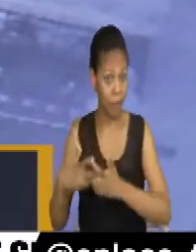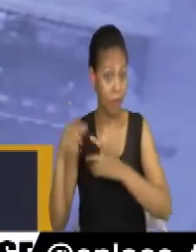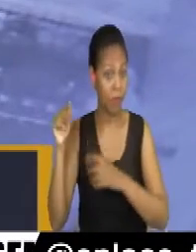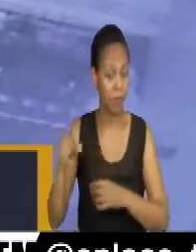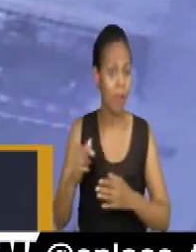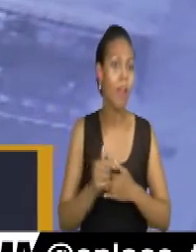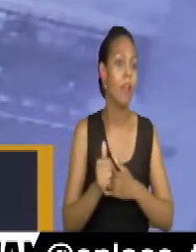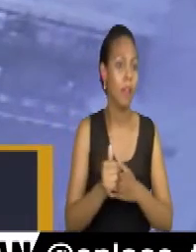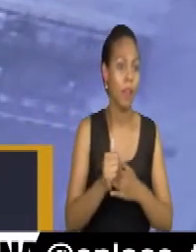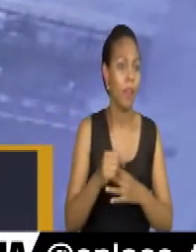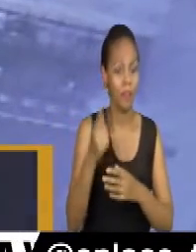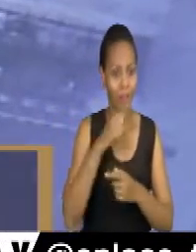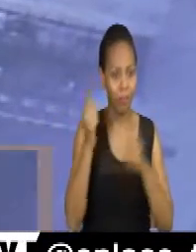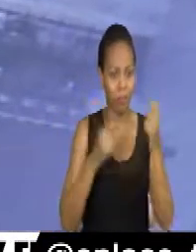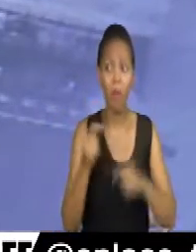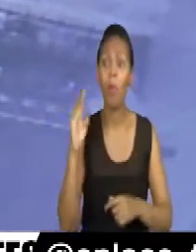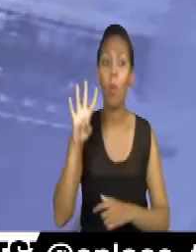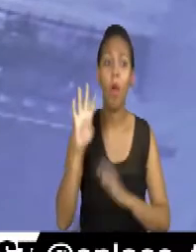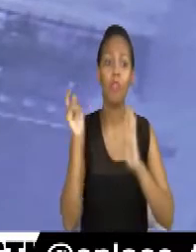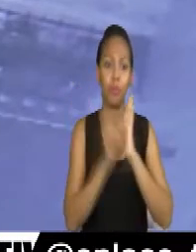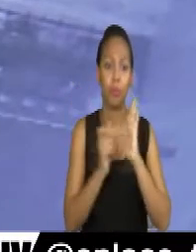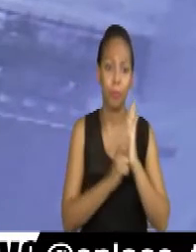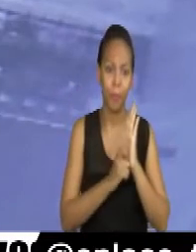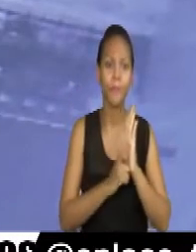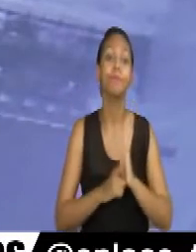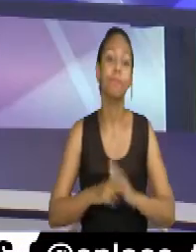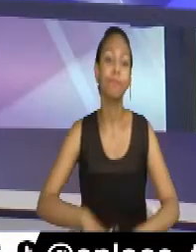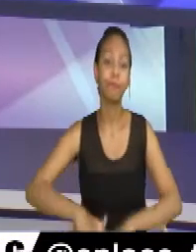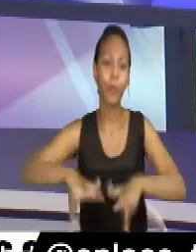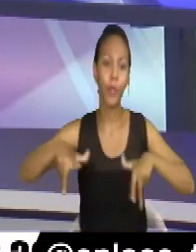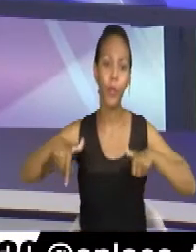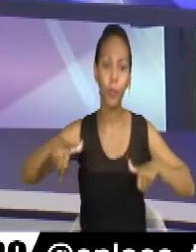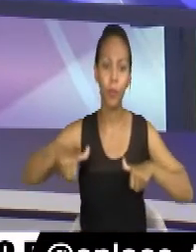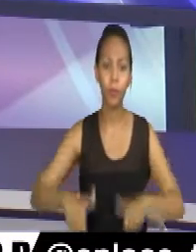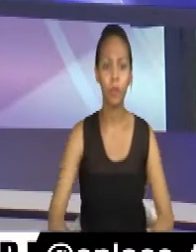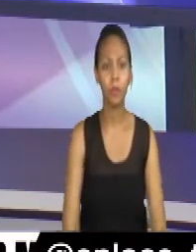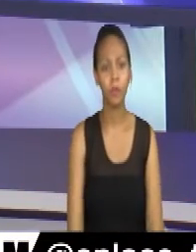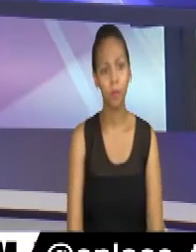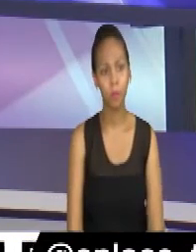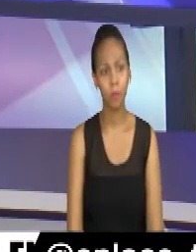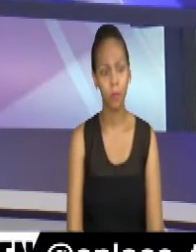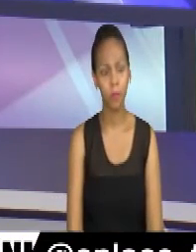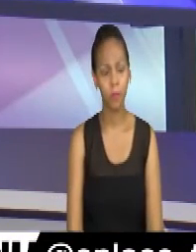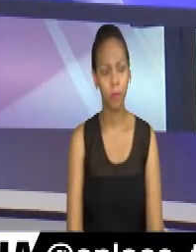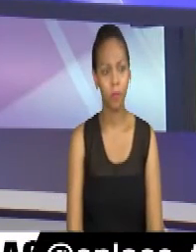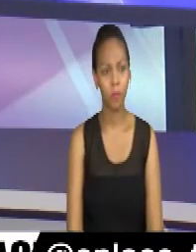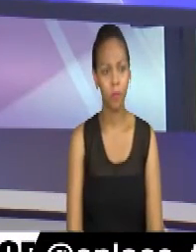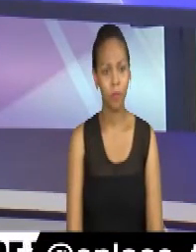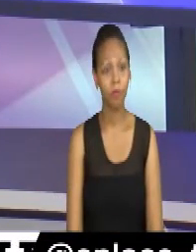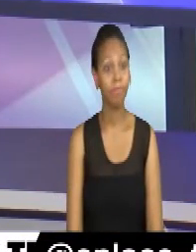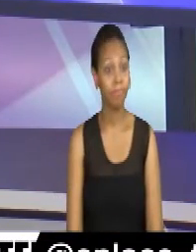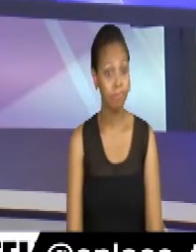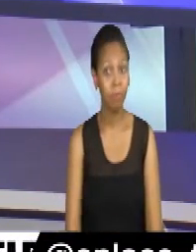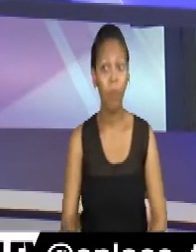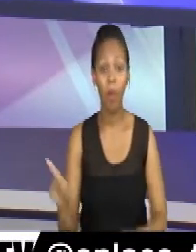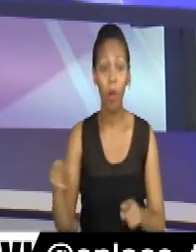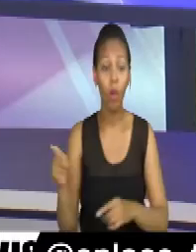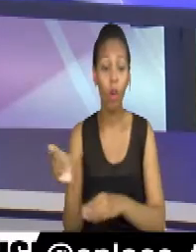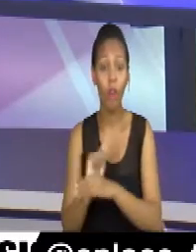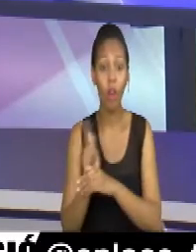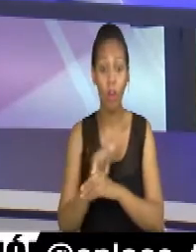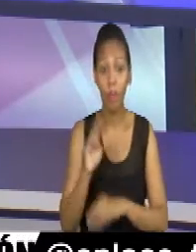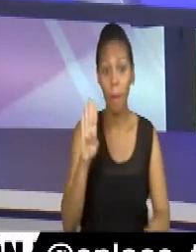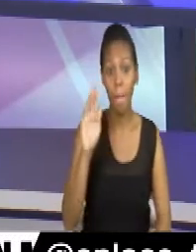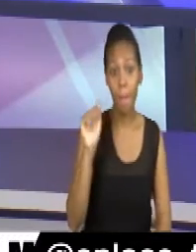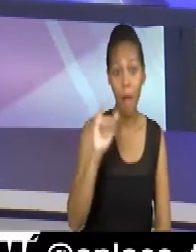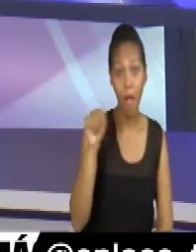sido robada en 4 oportunidades. Y es que quienes viven en el barrio La Floresta Baja y sus alrededores